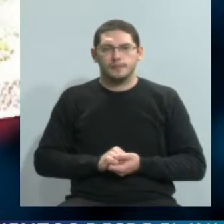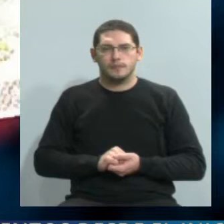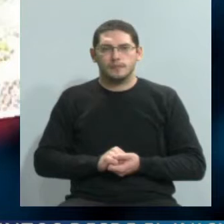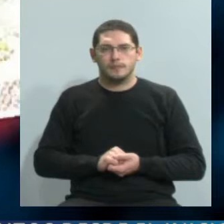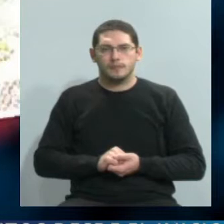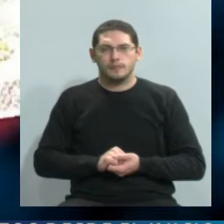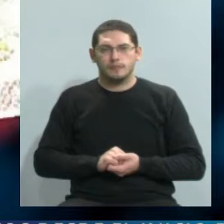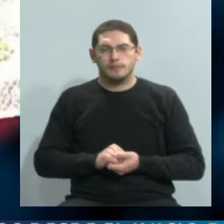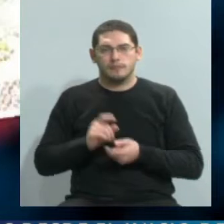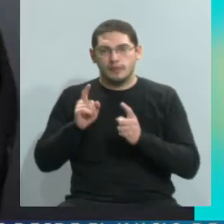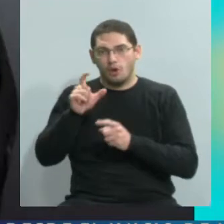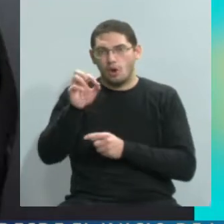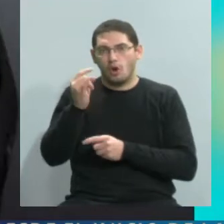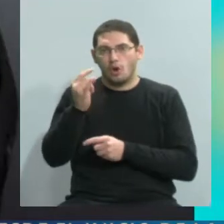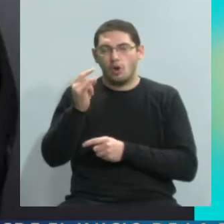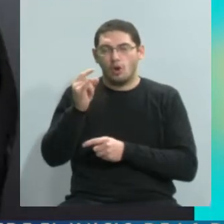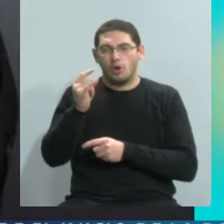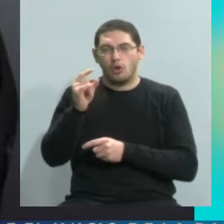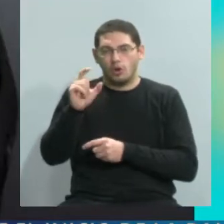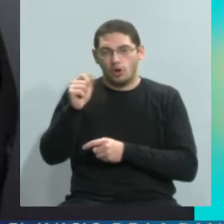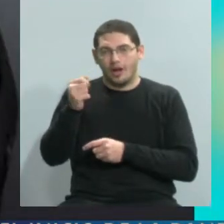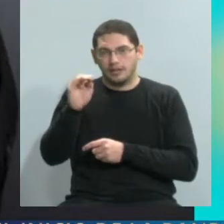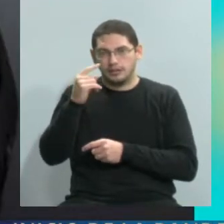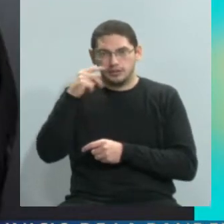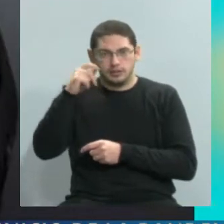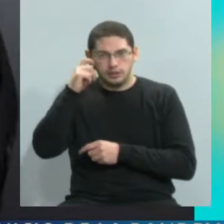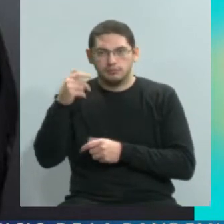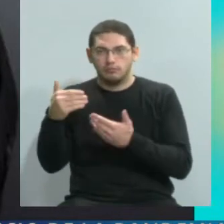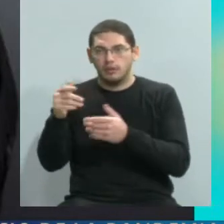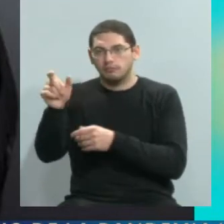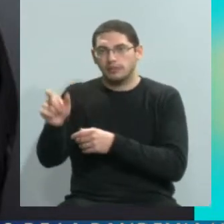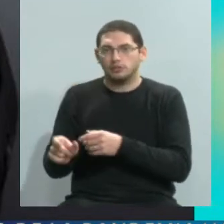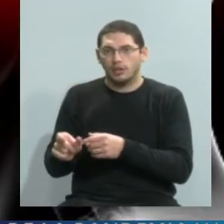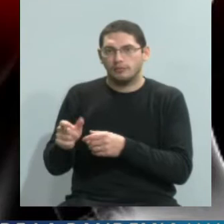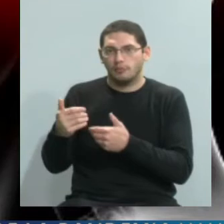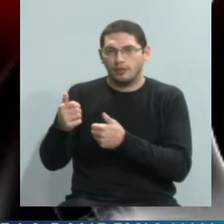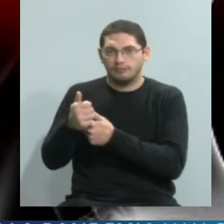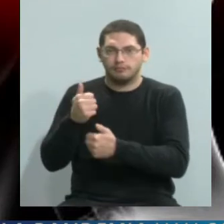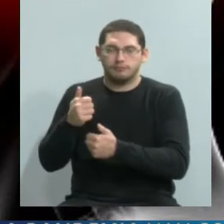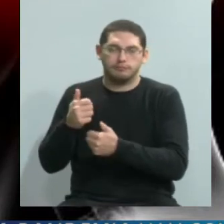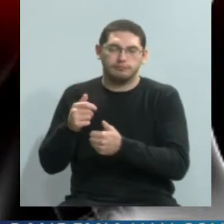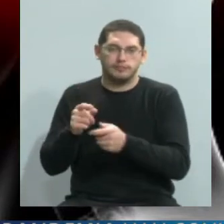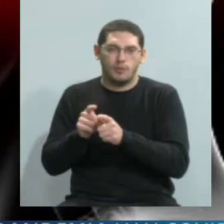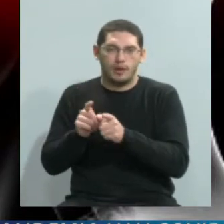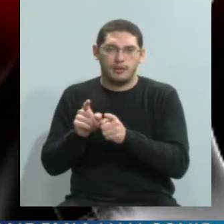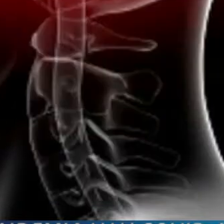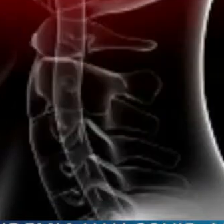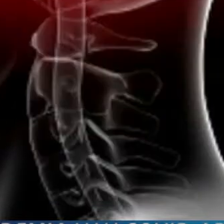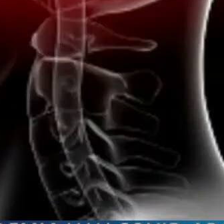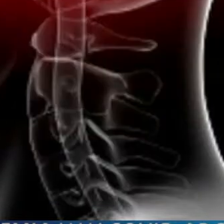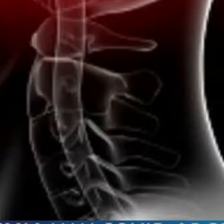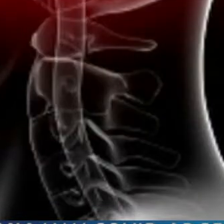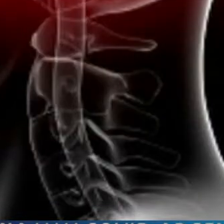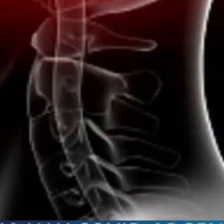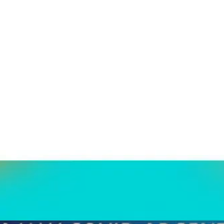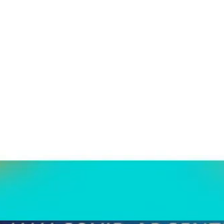y de la neurociencia, que descubra así solo el cliente, en el caso nuestro, para que pueda descubrir la herramienta que necesita